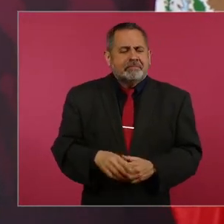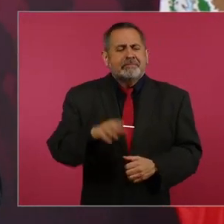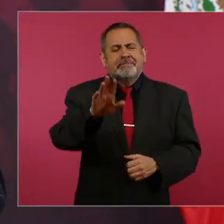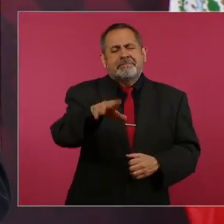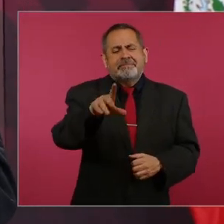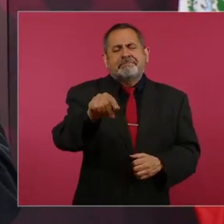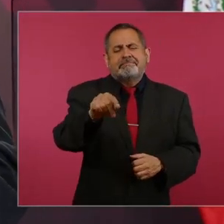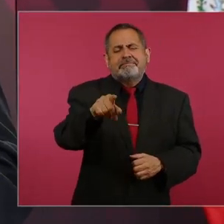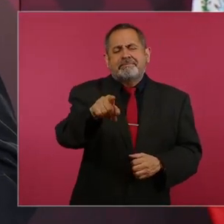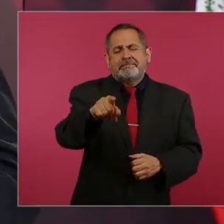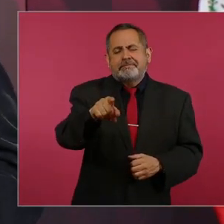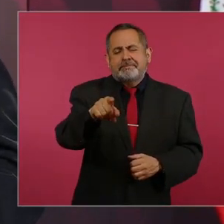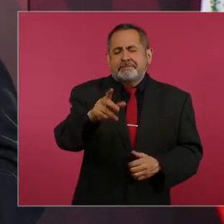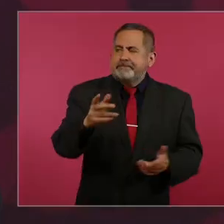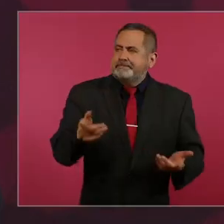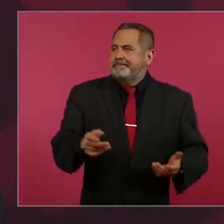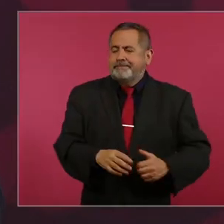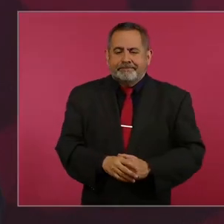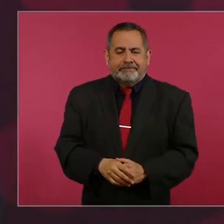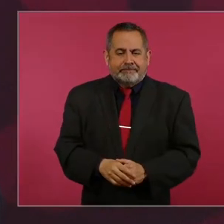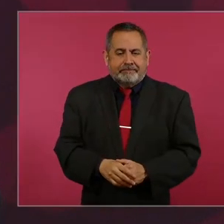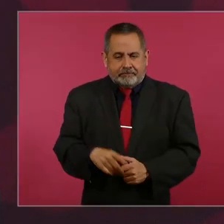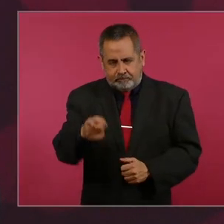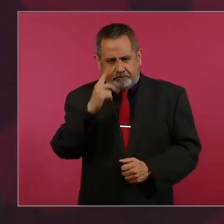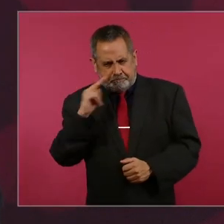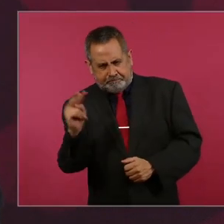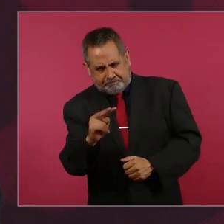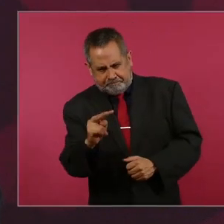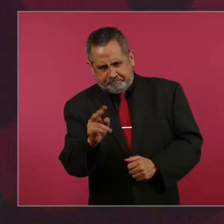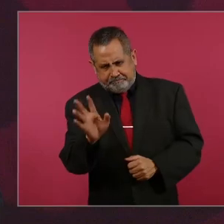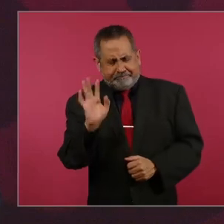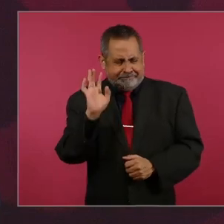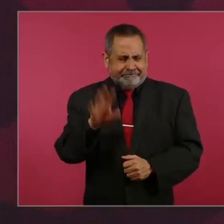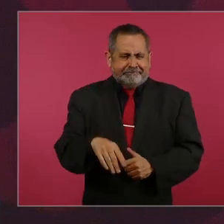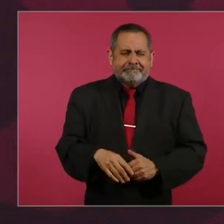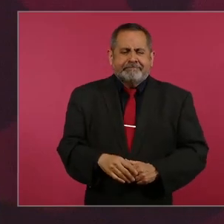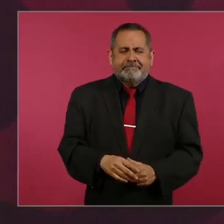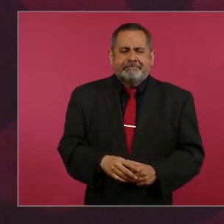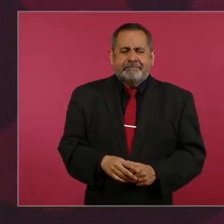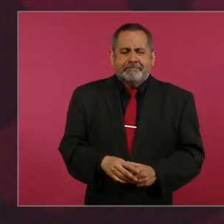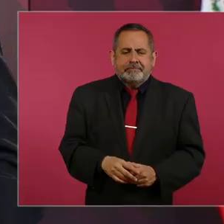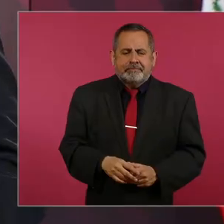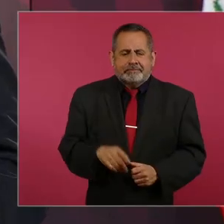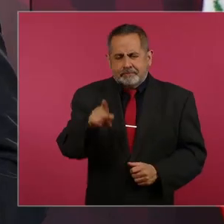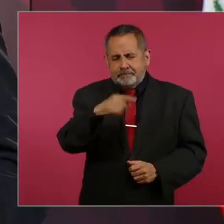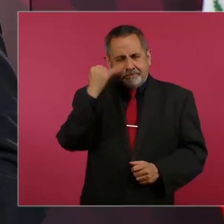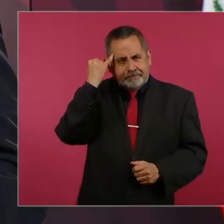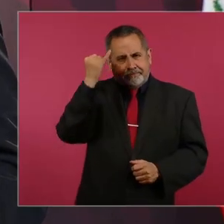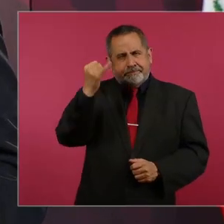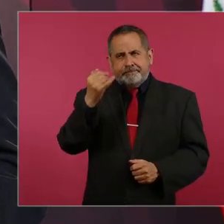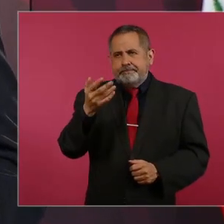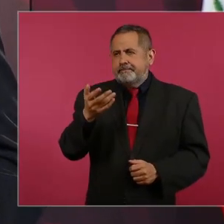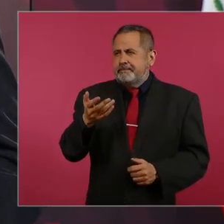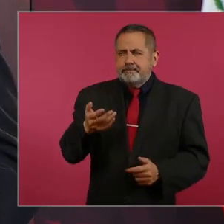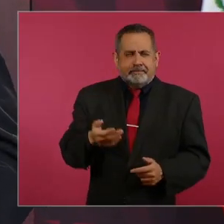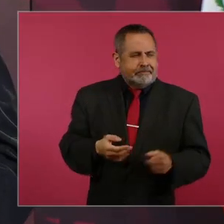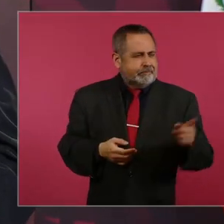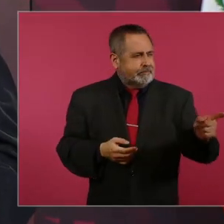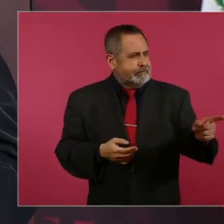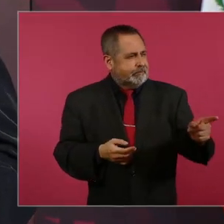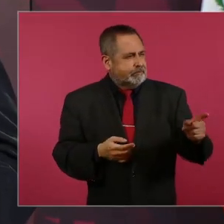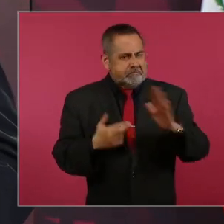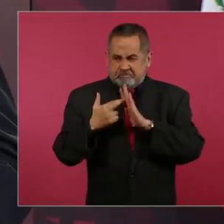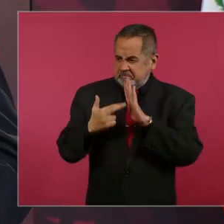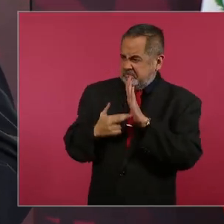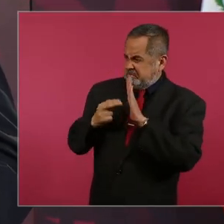donde… Pero véanla ustedes para que tengan una idea de cómo